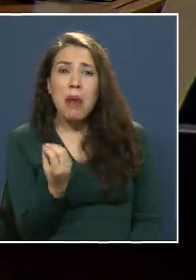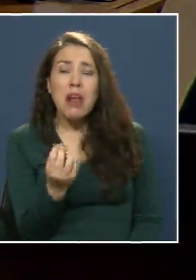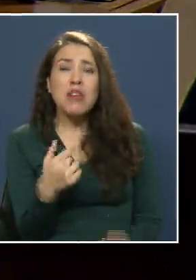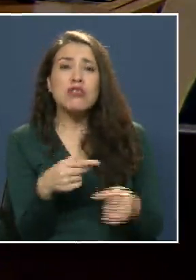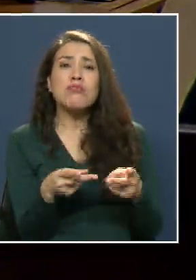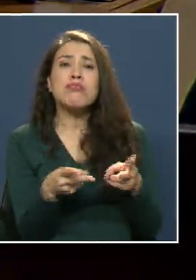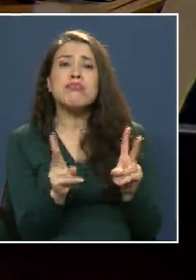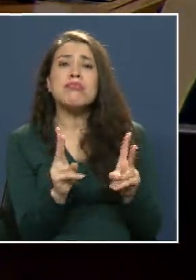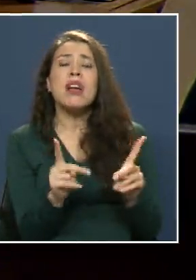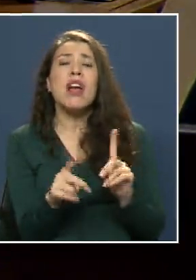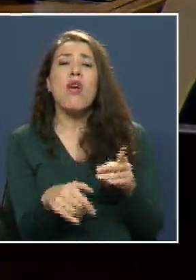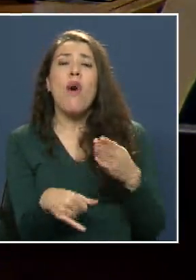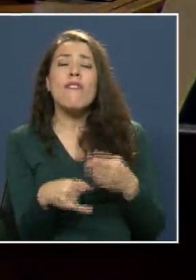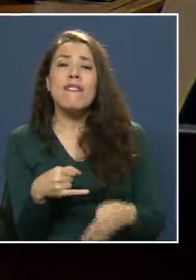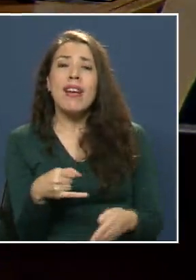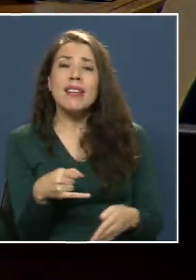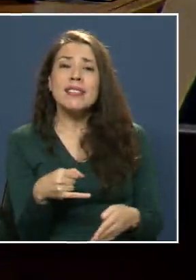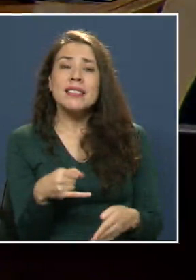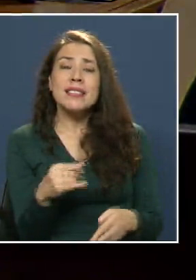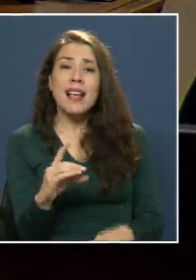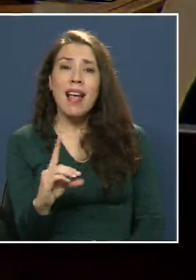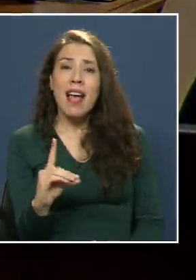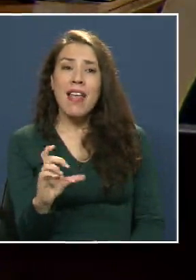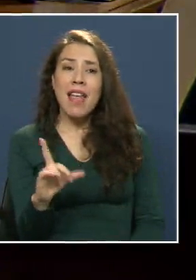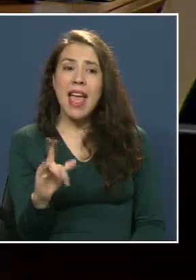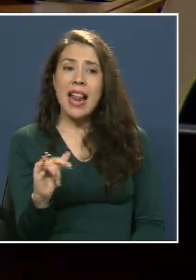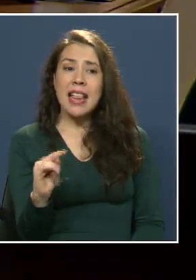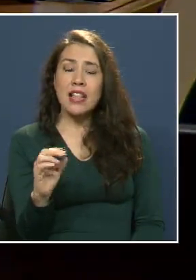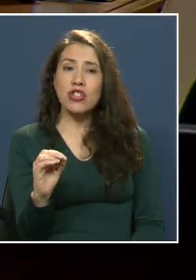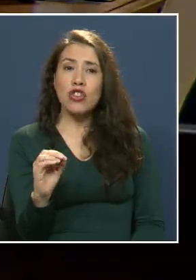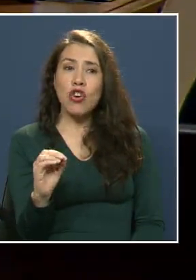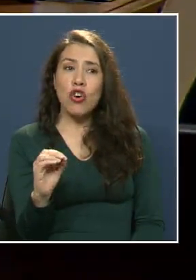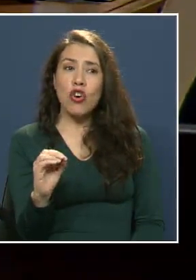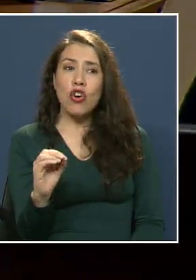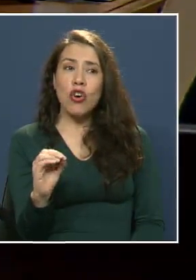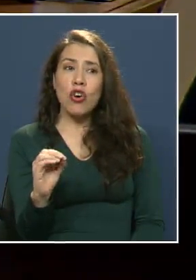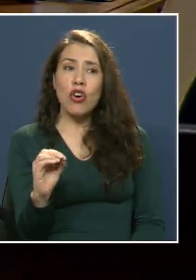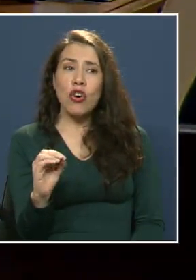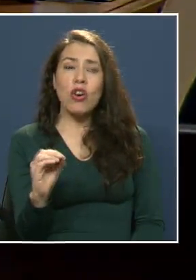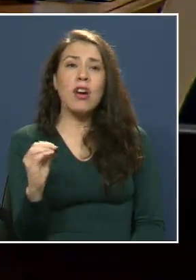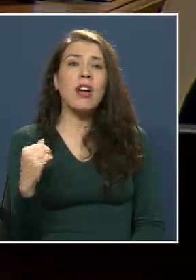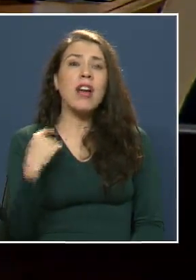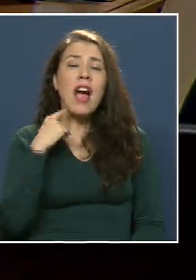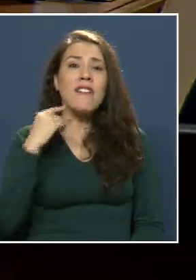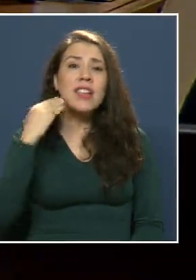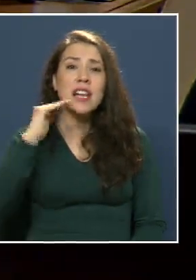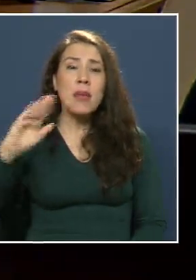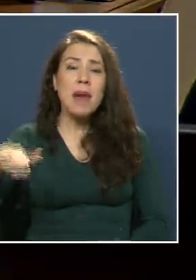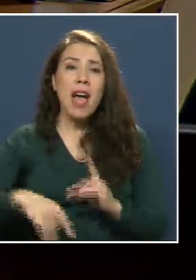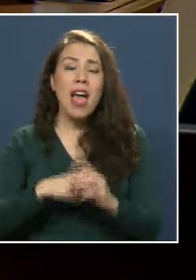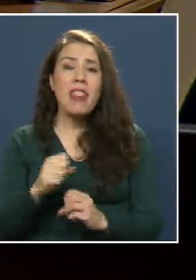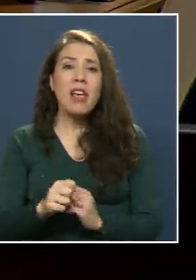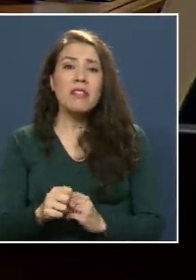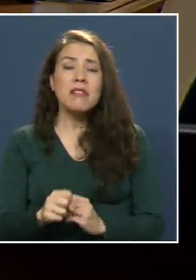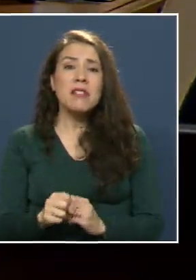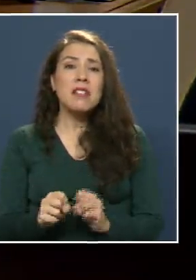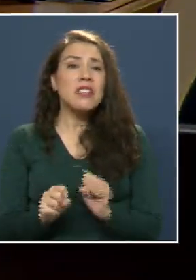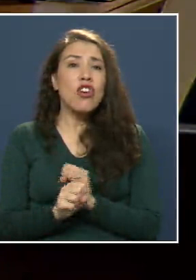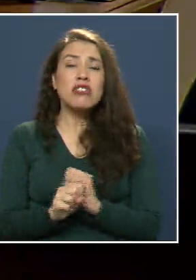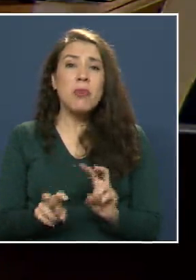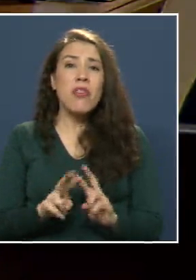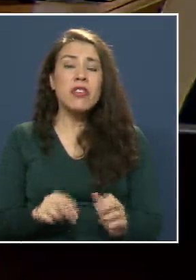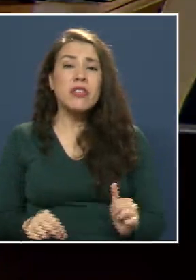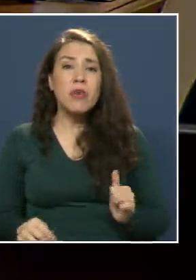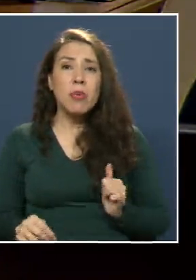la imprescriptibilidad de los delitos en contra de los menores si no va a tener, no va a tener ninguna